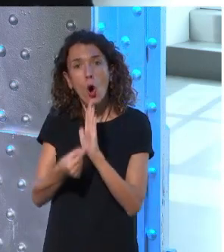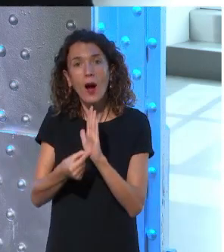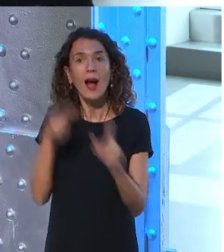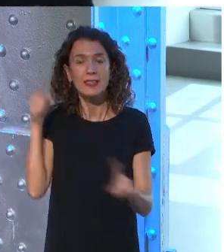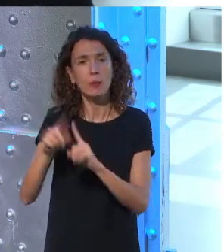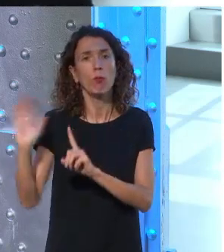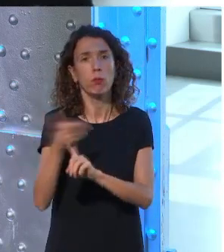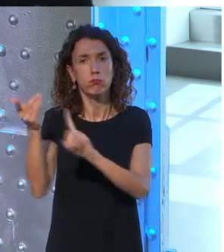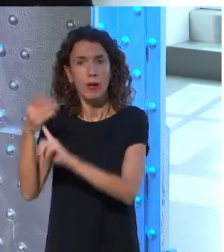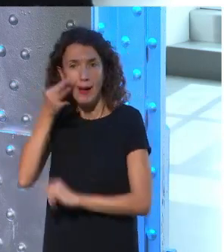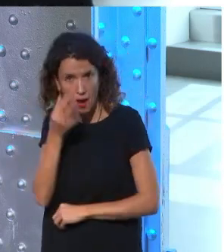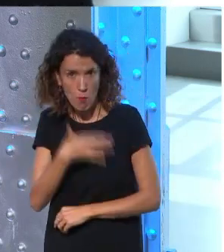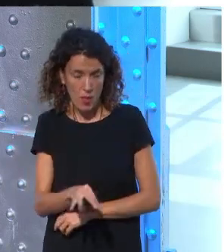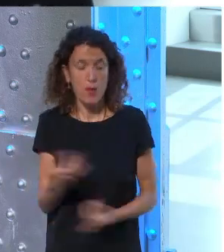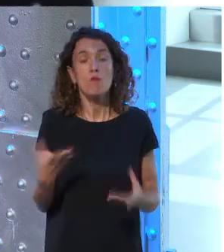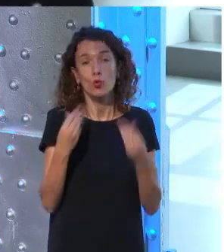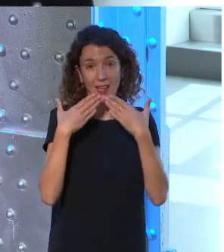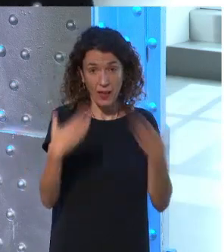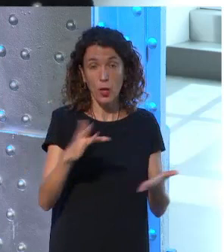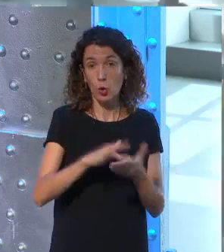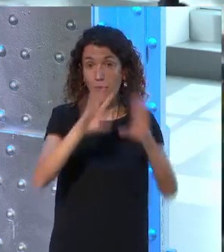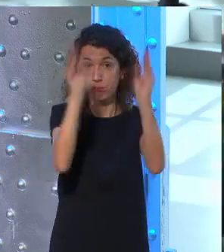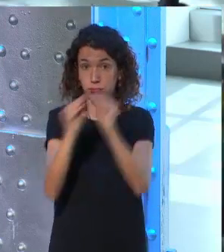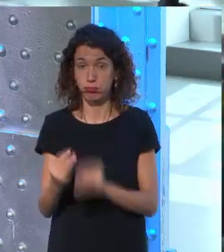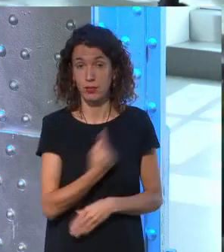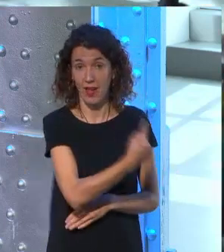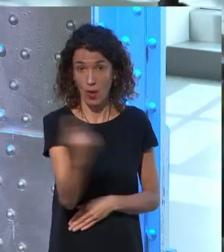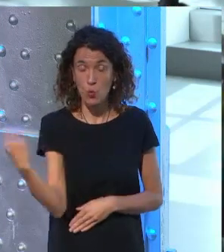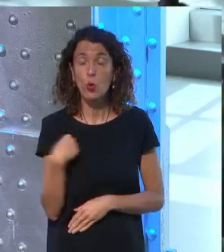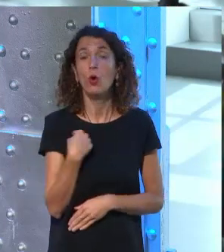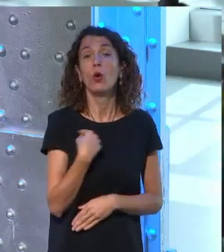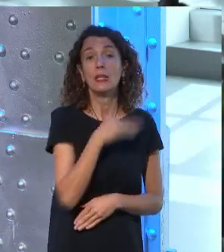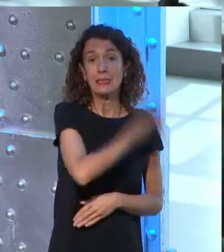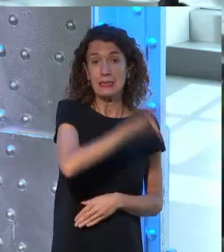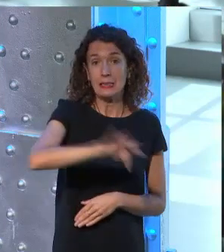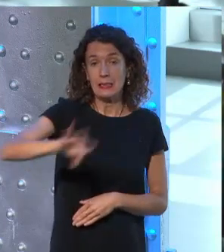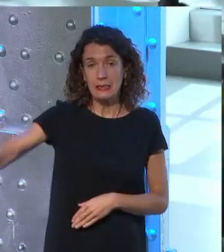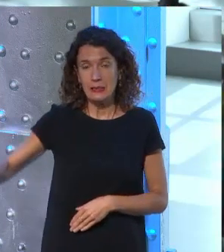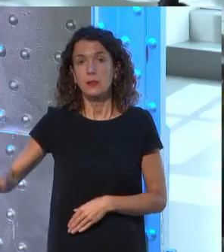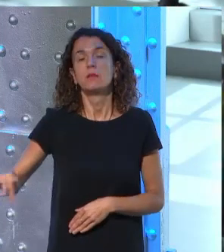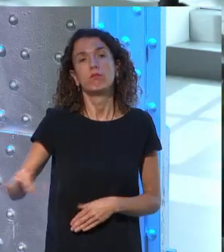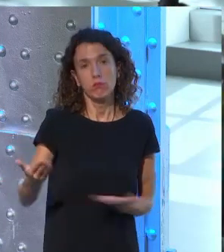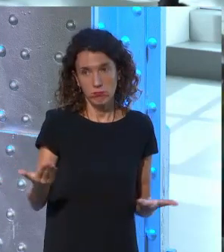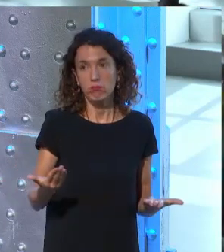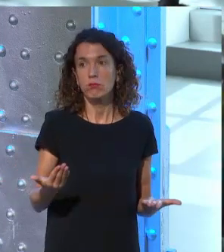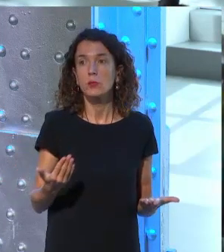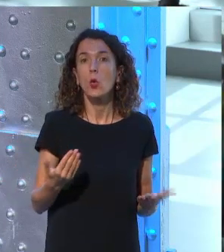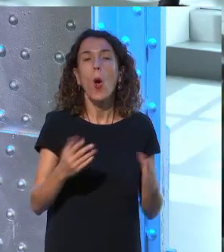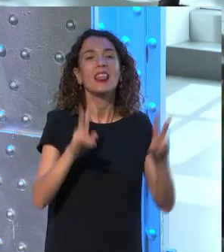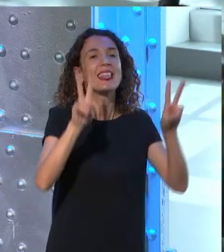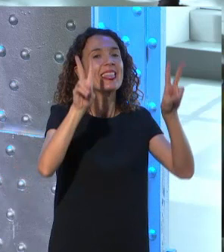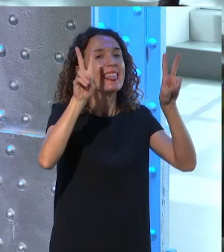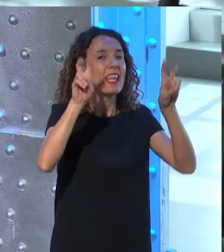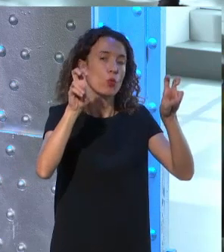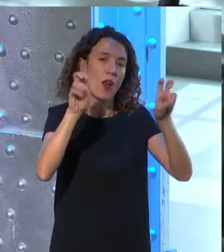verdaderamente alcanzables. Muy bien, muchas gracias. Vamos a ir concluyendo. Yo le pediría a todos los intervinientes que nos den un titular